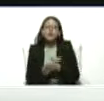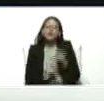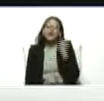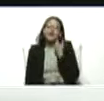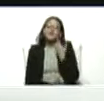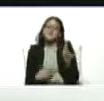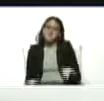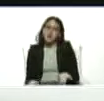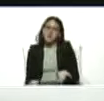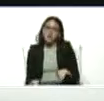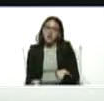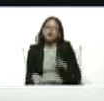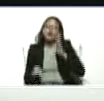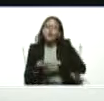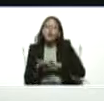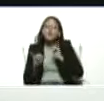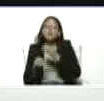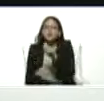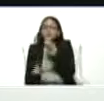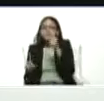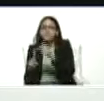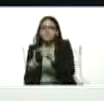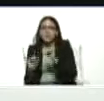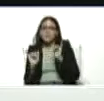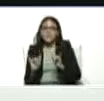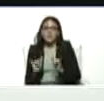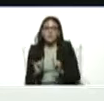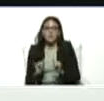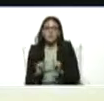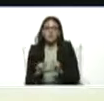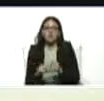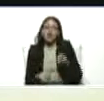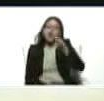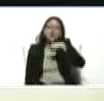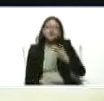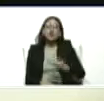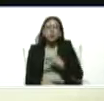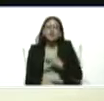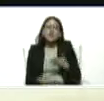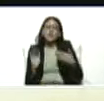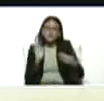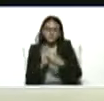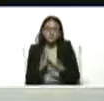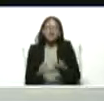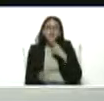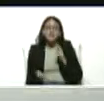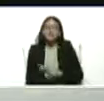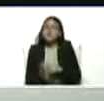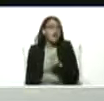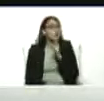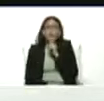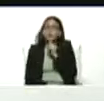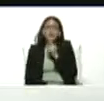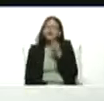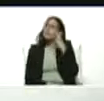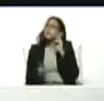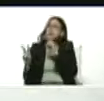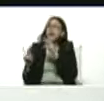ha enfermado a la humanidad. Eso se siente. En Estados Unidos hay una corriente dura, pero dura,